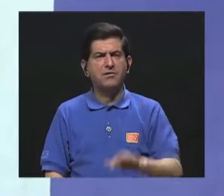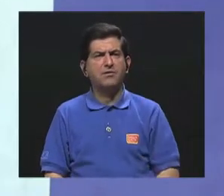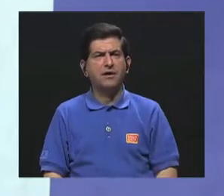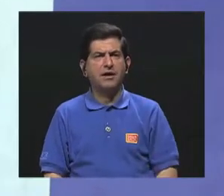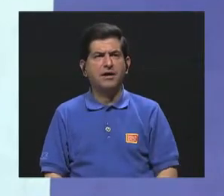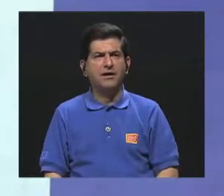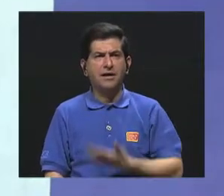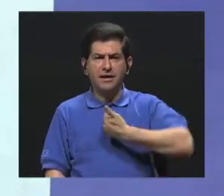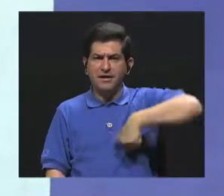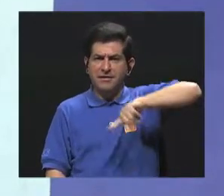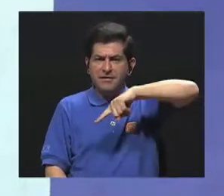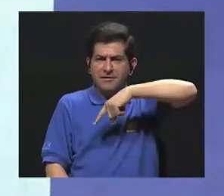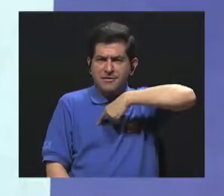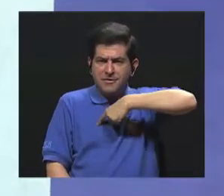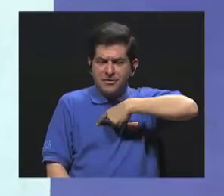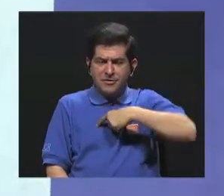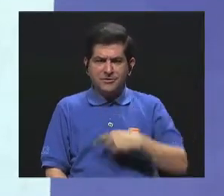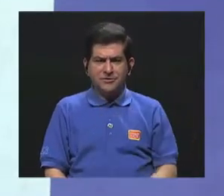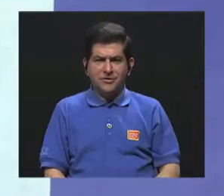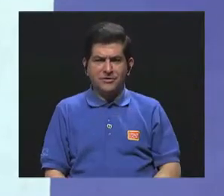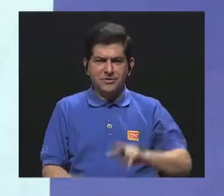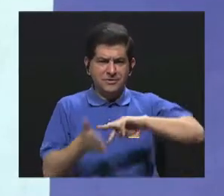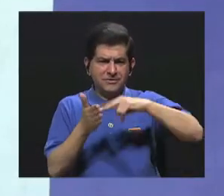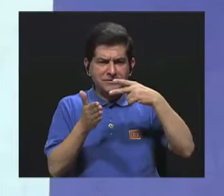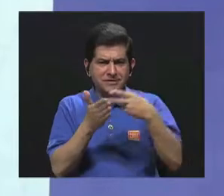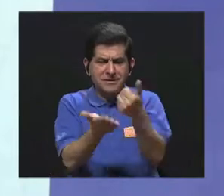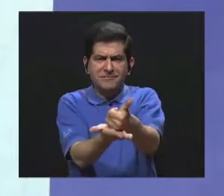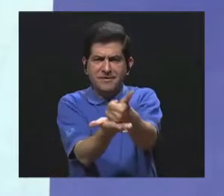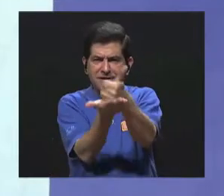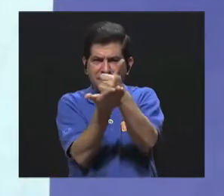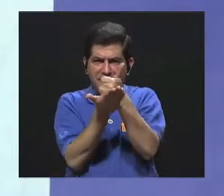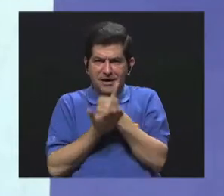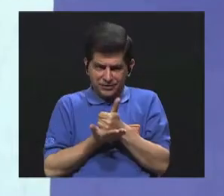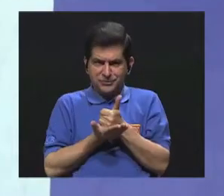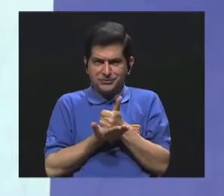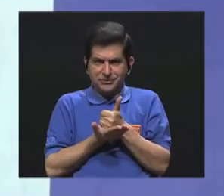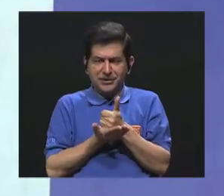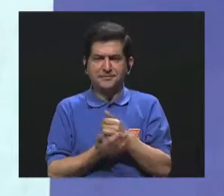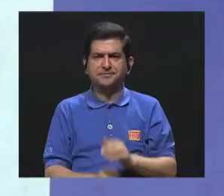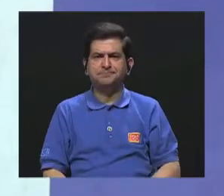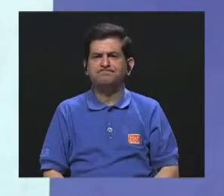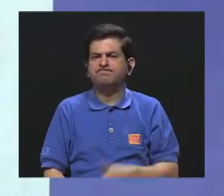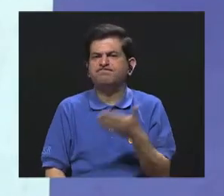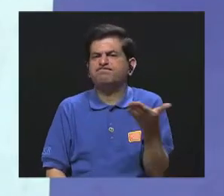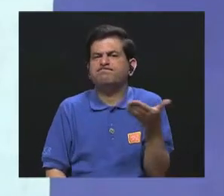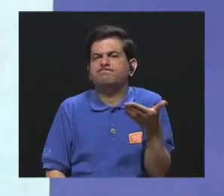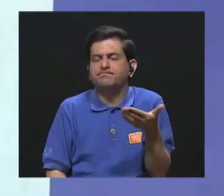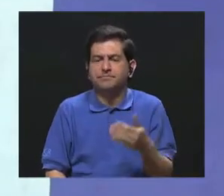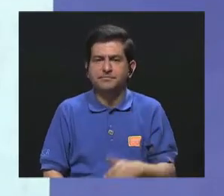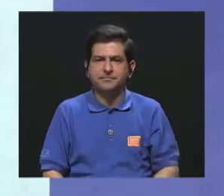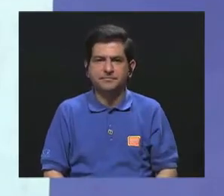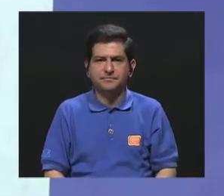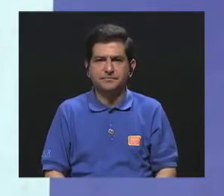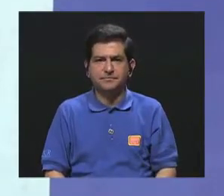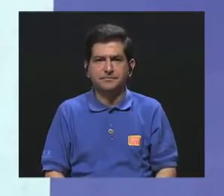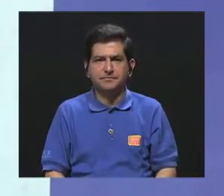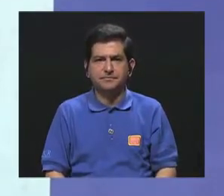forma nos iba a ayudar a digamos como a